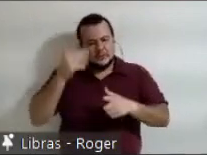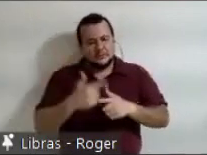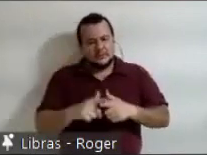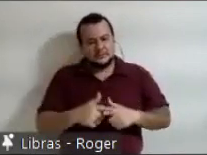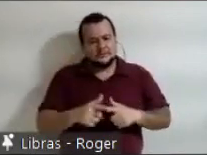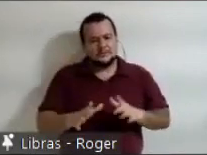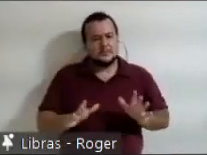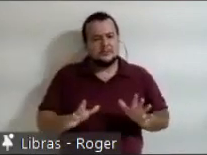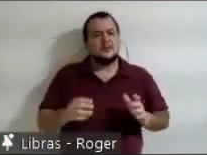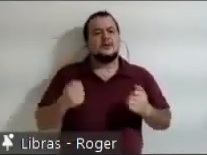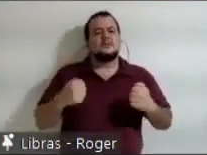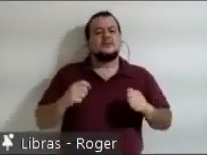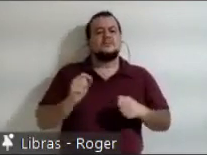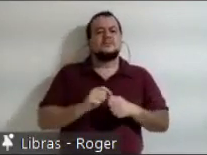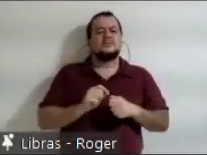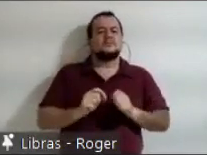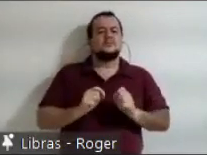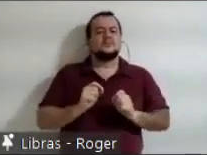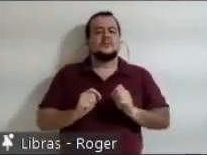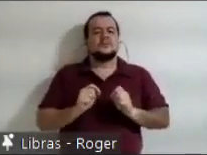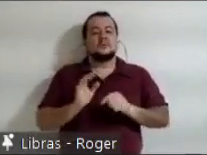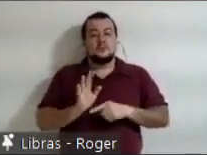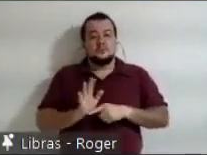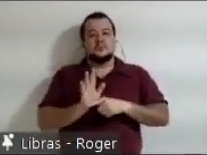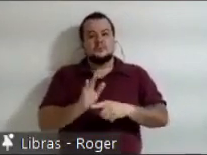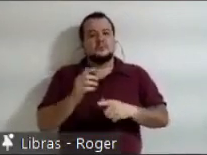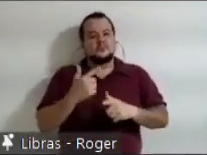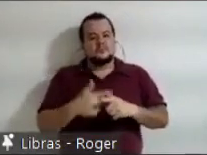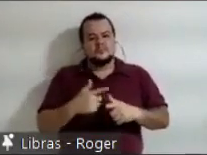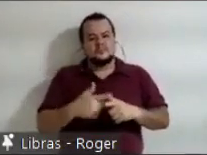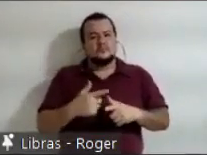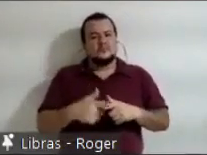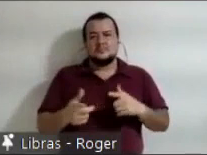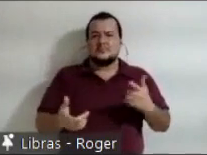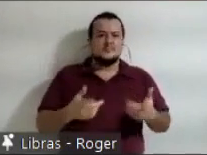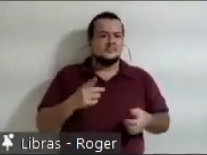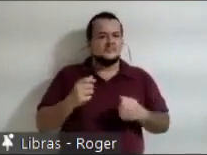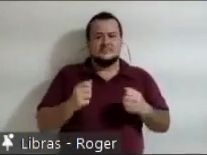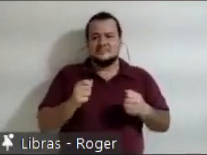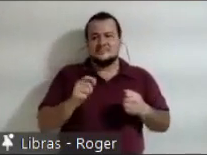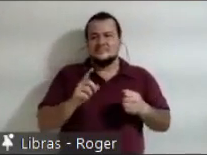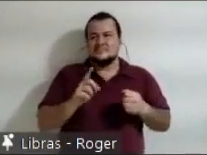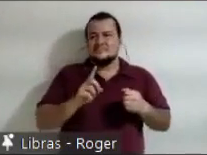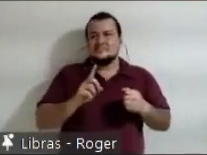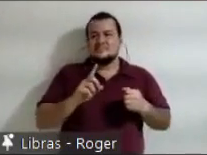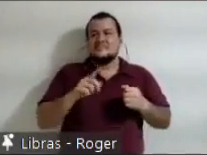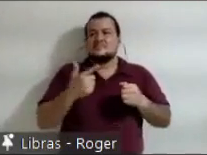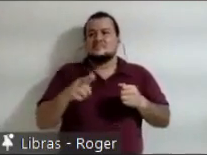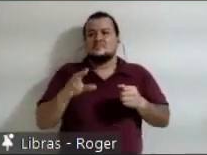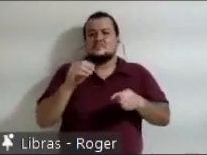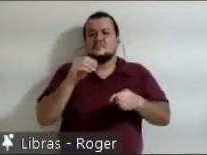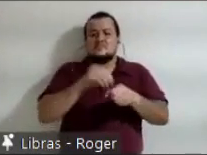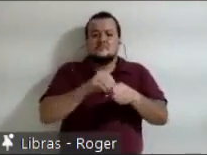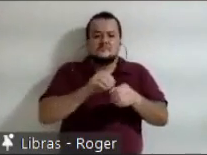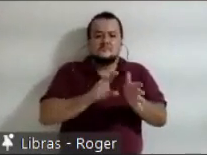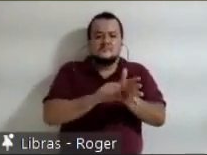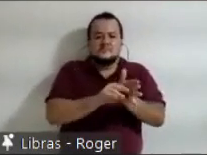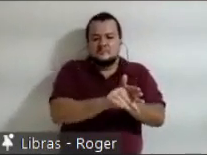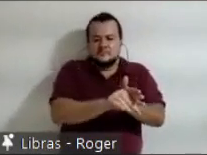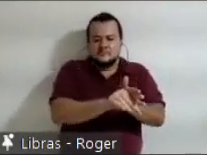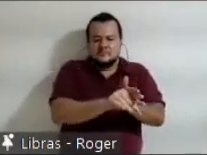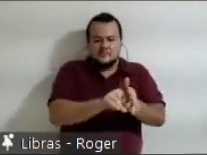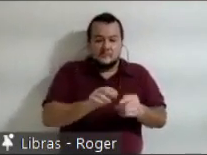problemas que no estén en google dicho mejor poner problemas que son auténticos